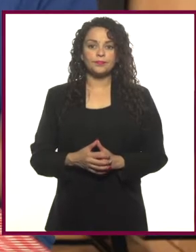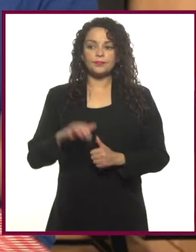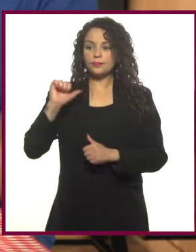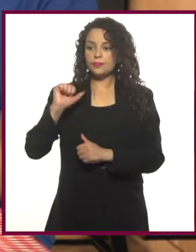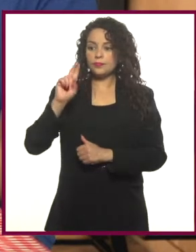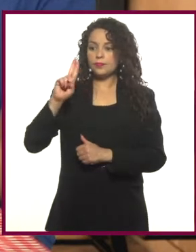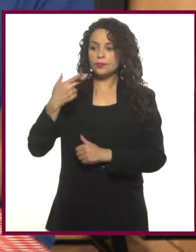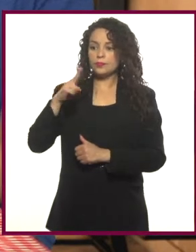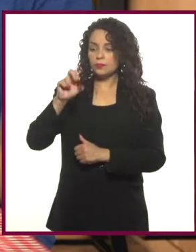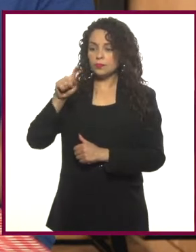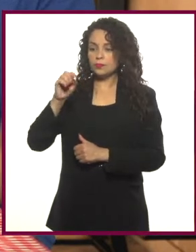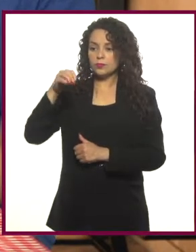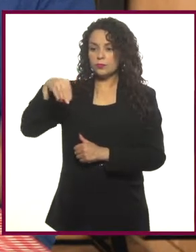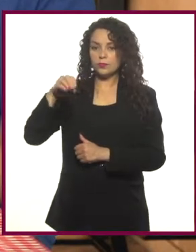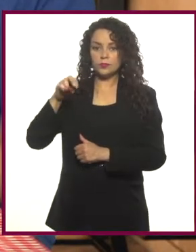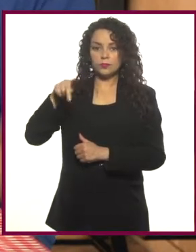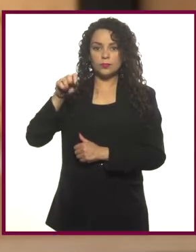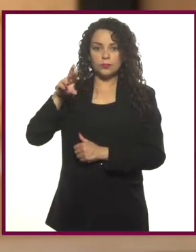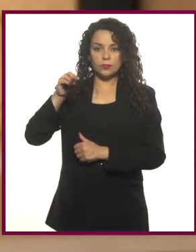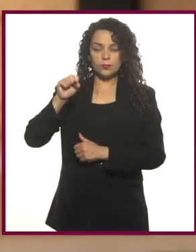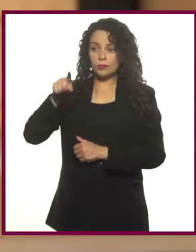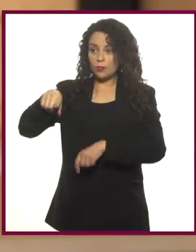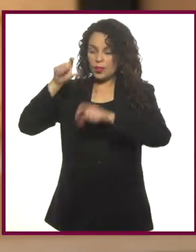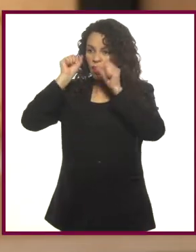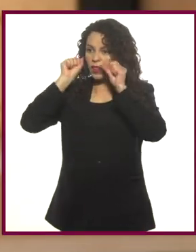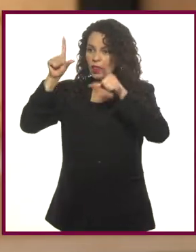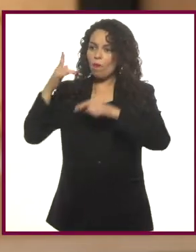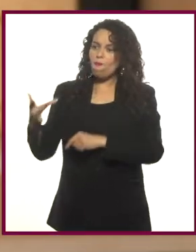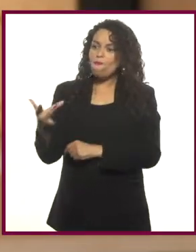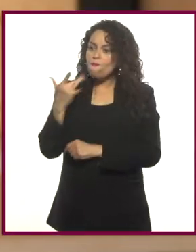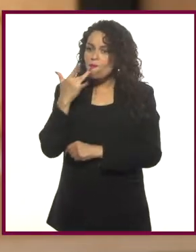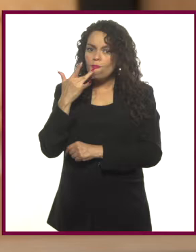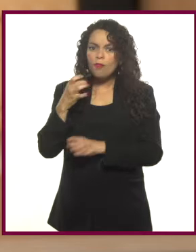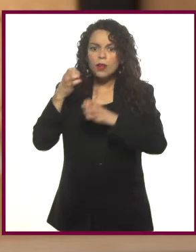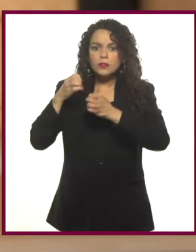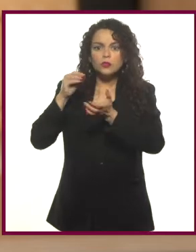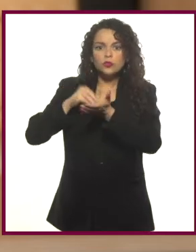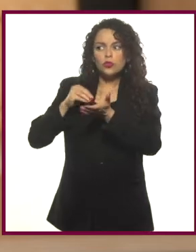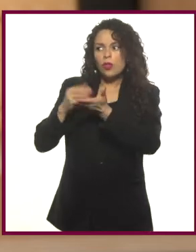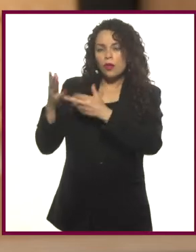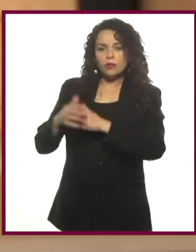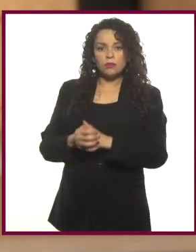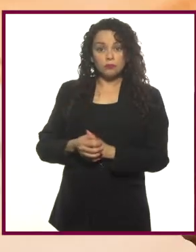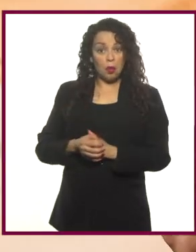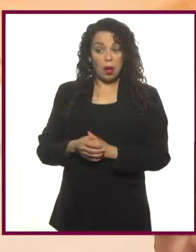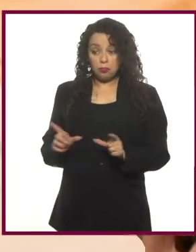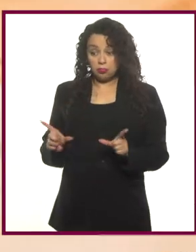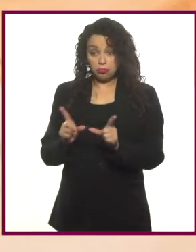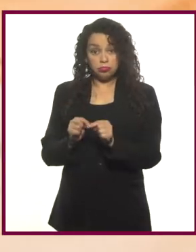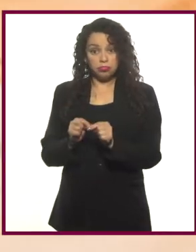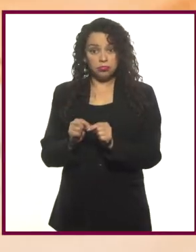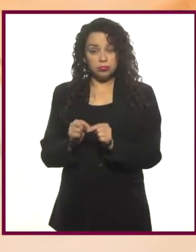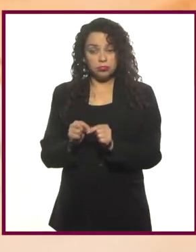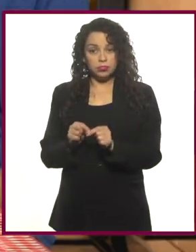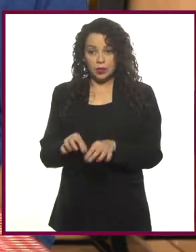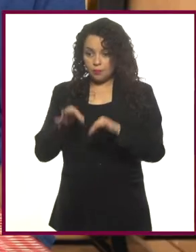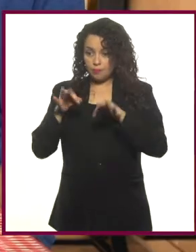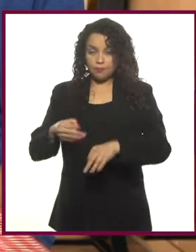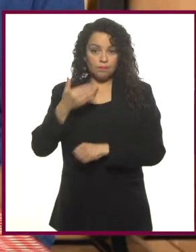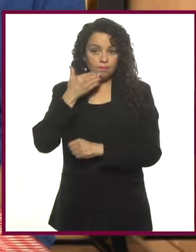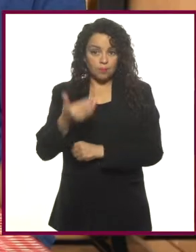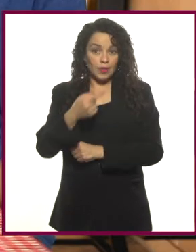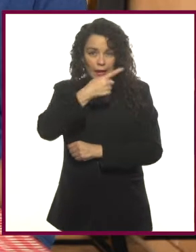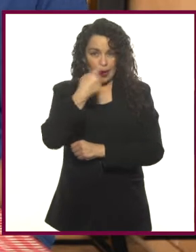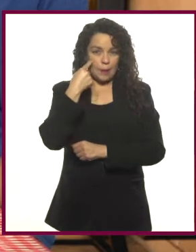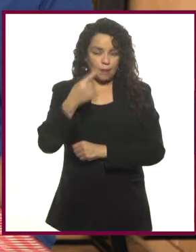El dinosaurio de Augusto Monterroso. Cuando despertó, el dinosaurio todavía estaba allí. Vaya que es corto. Y muy